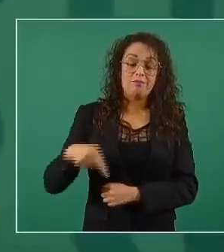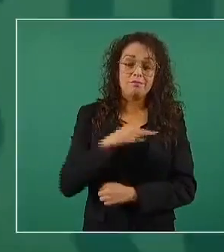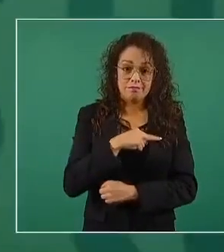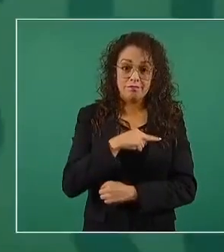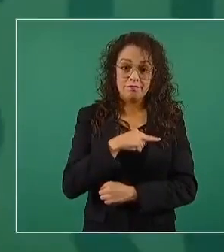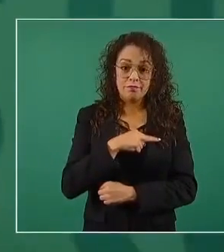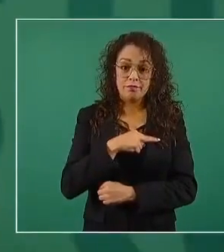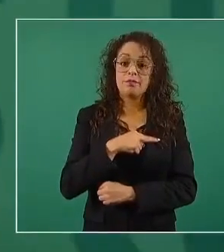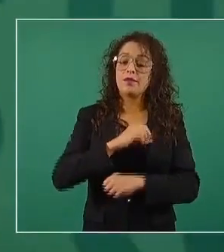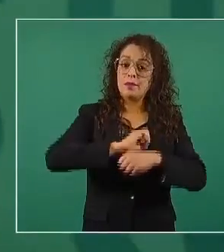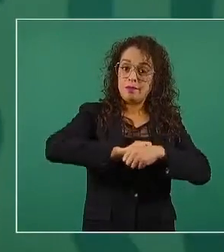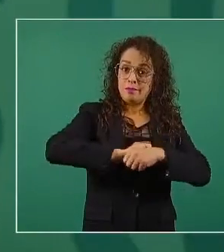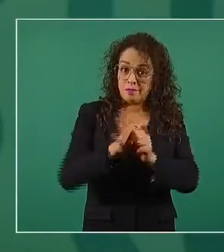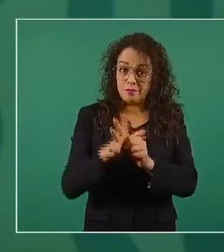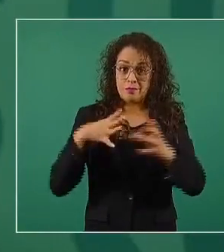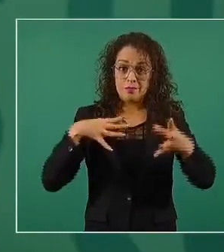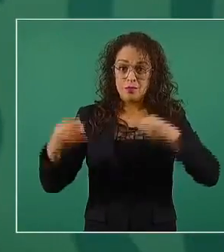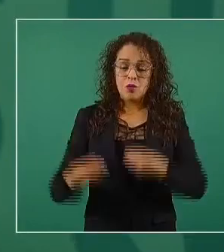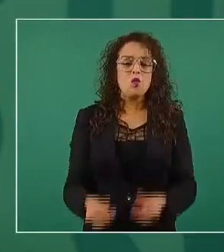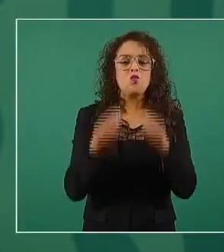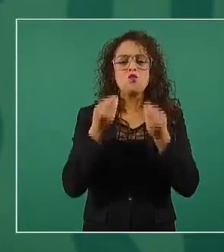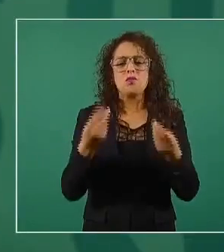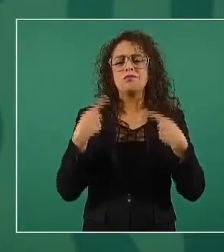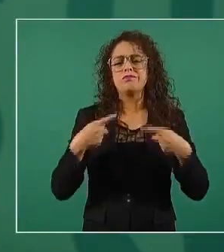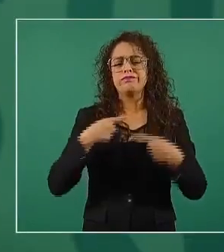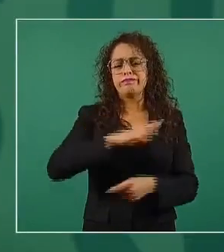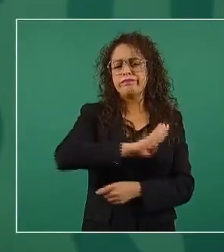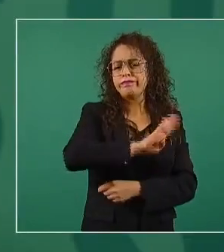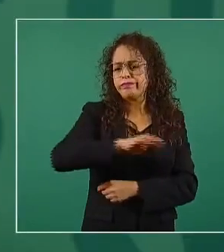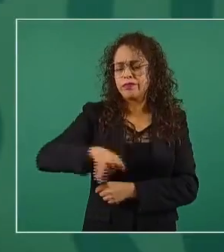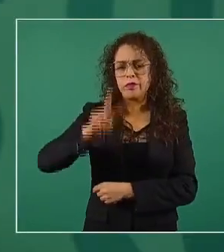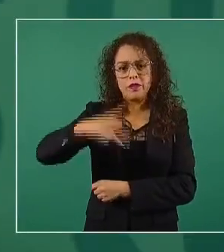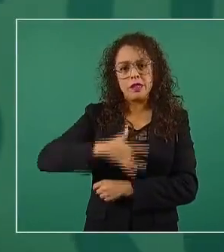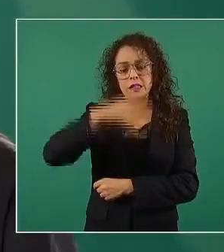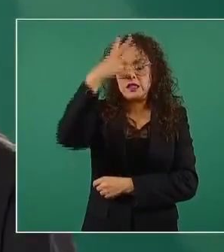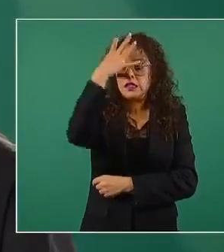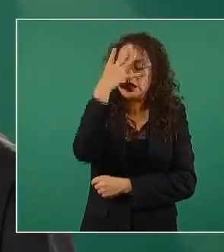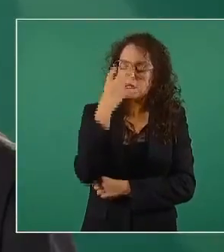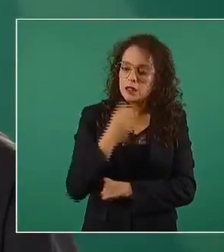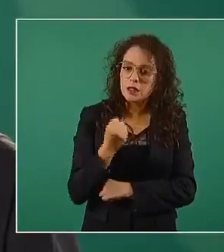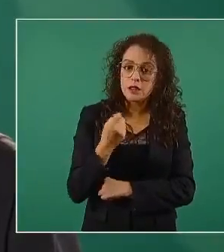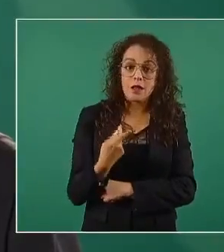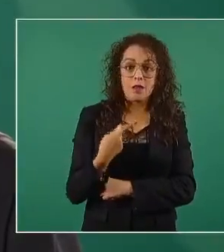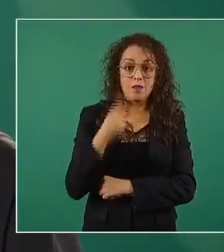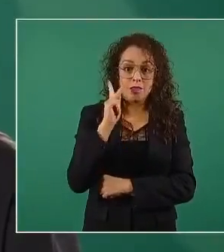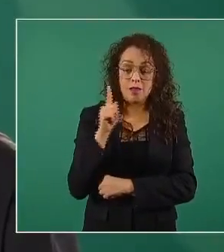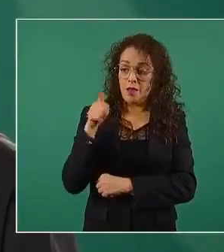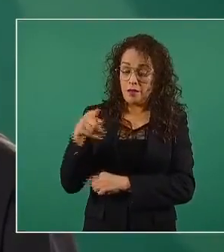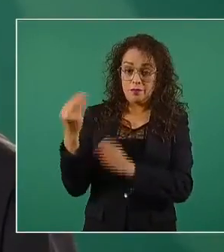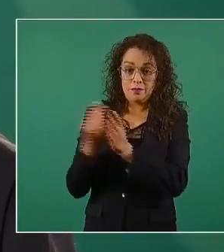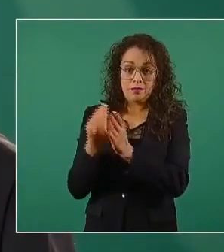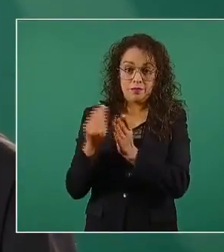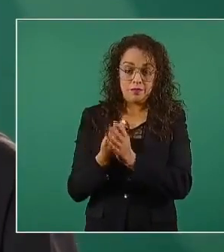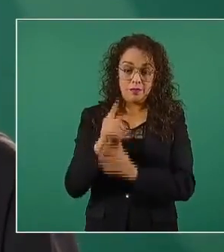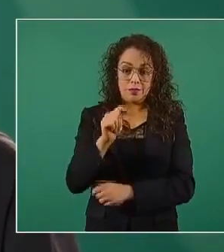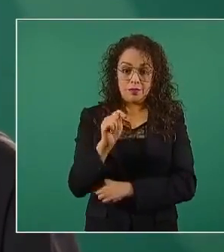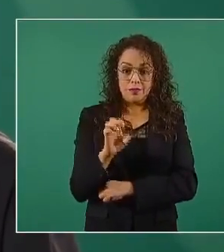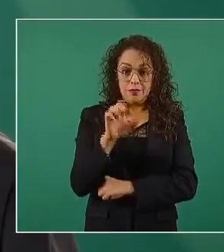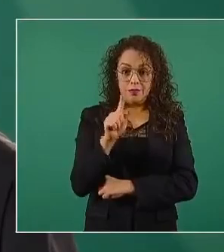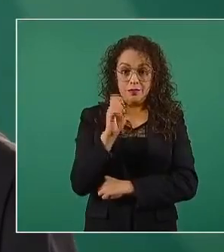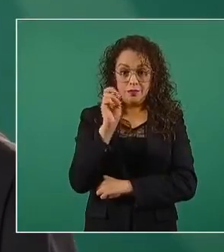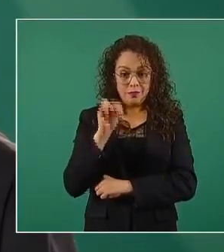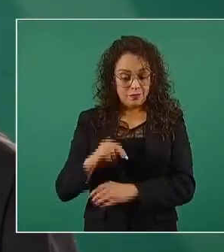pérdidas humanas y muchas tristezas, pero en el Teletón también lo recordaremos como la oportunidad de servir a la gente y